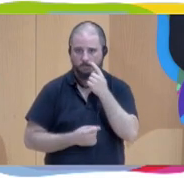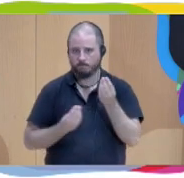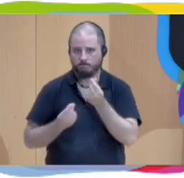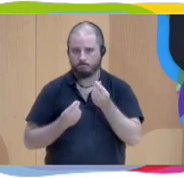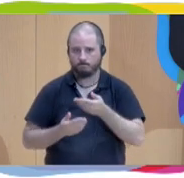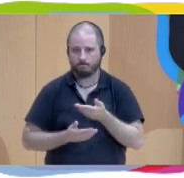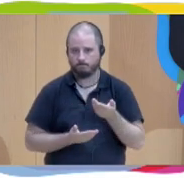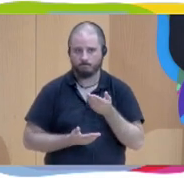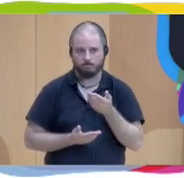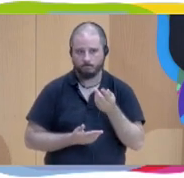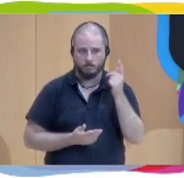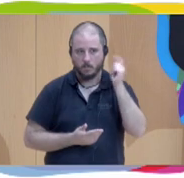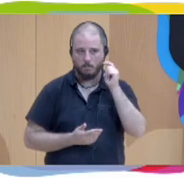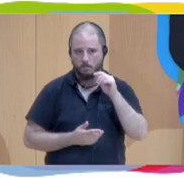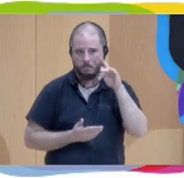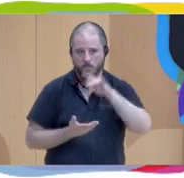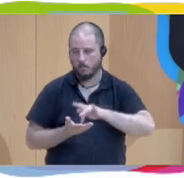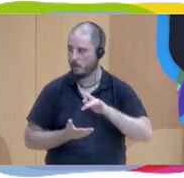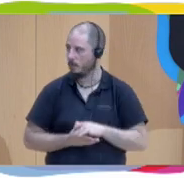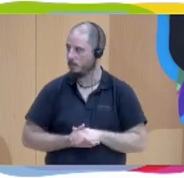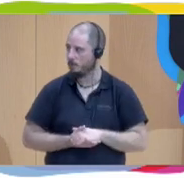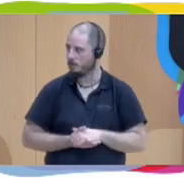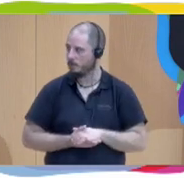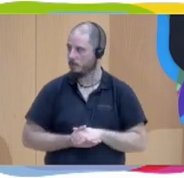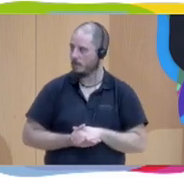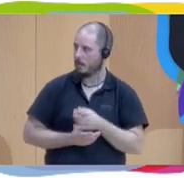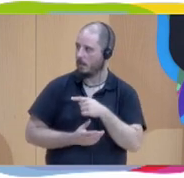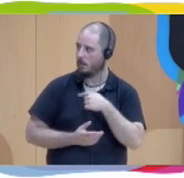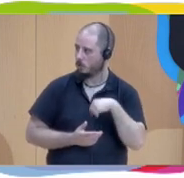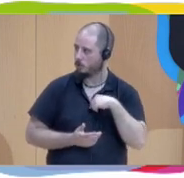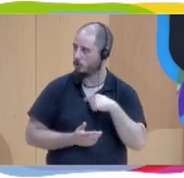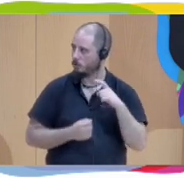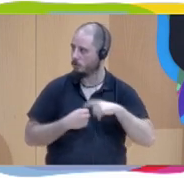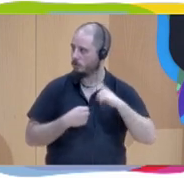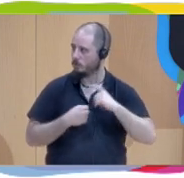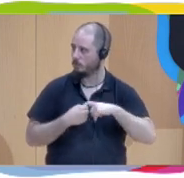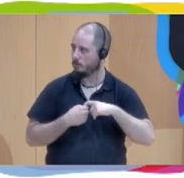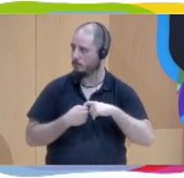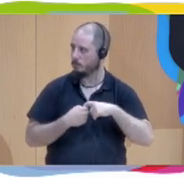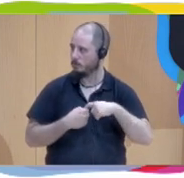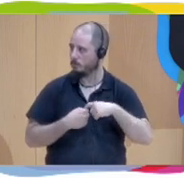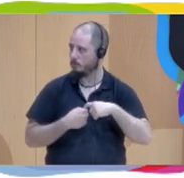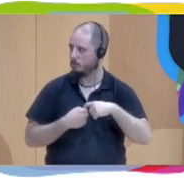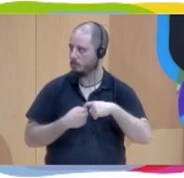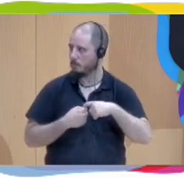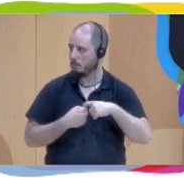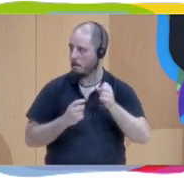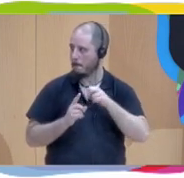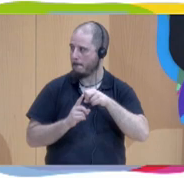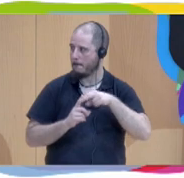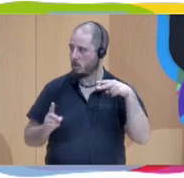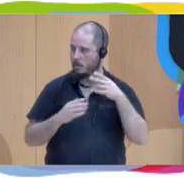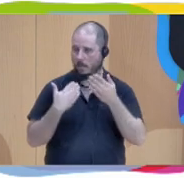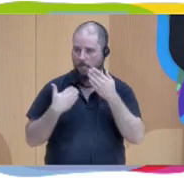A Pamplona. Muchos de nosotros no sabíamos, muchas de las personas que participaron en la formación no sabían nada del enfoque dialoguco.